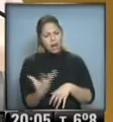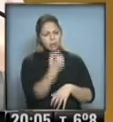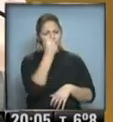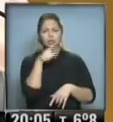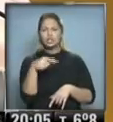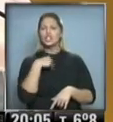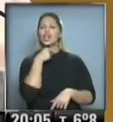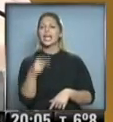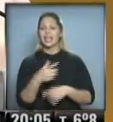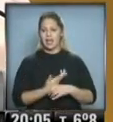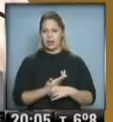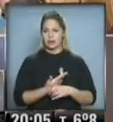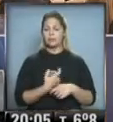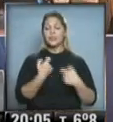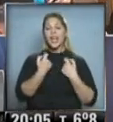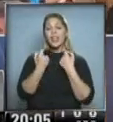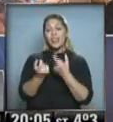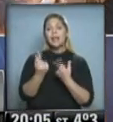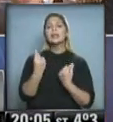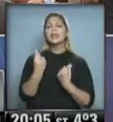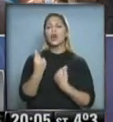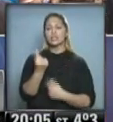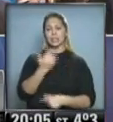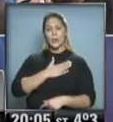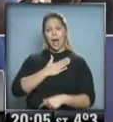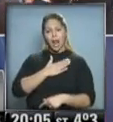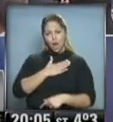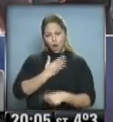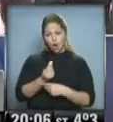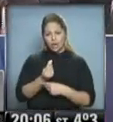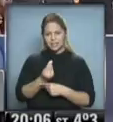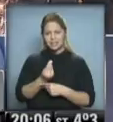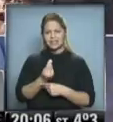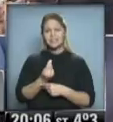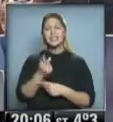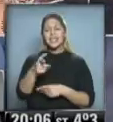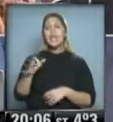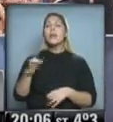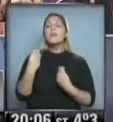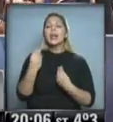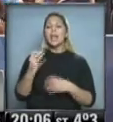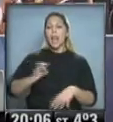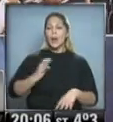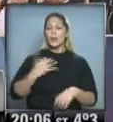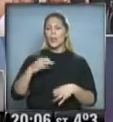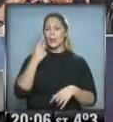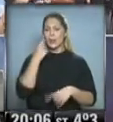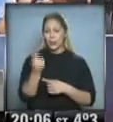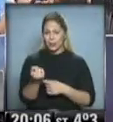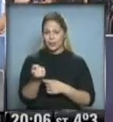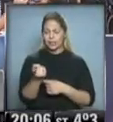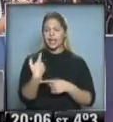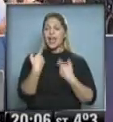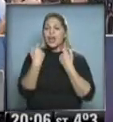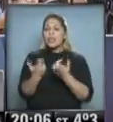ser. Transmitirle valores duraderos por los cuales la vida merece ser vivida.